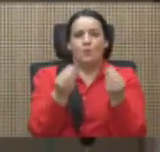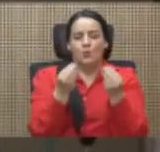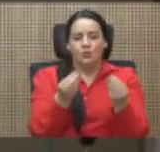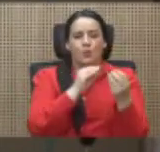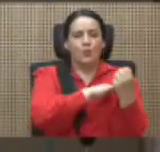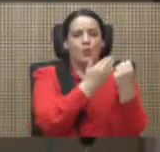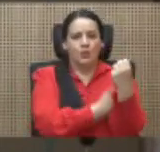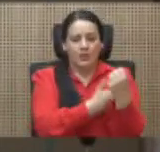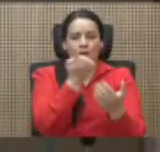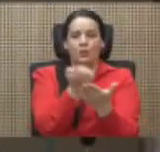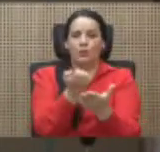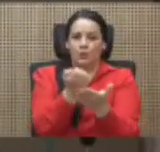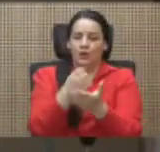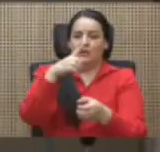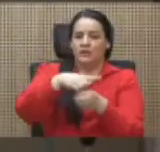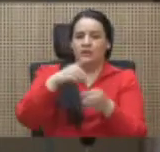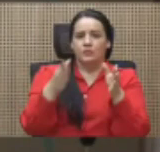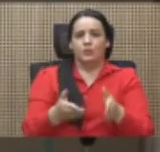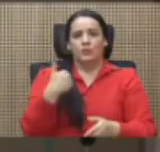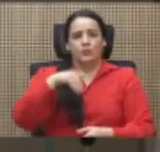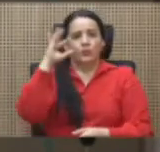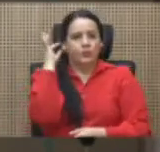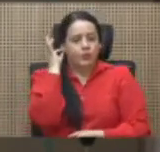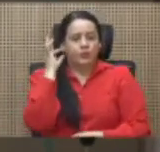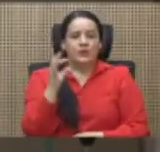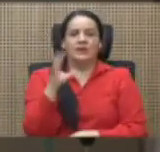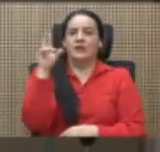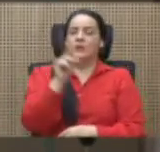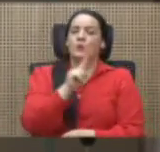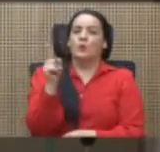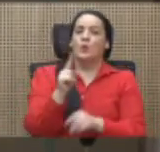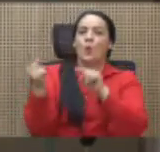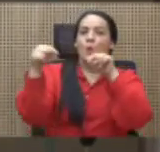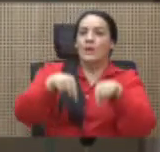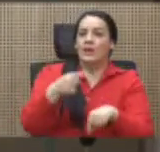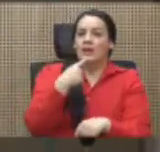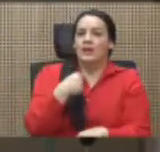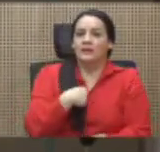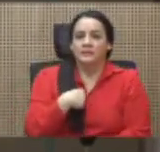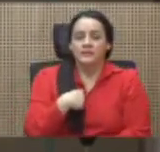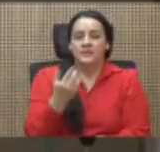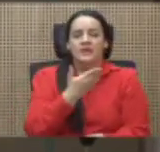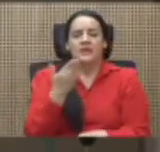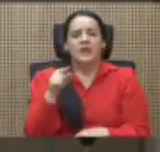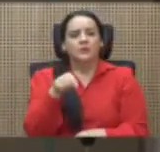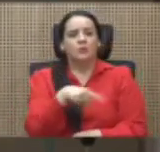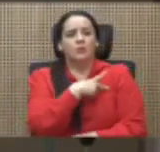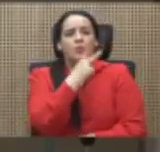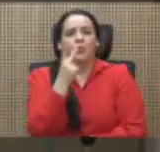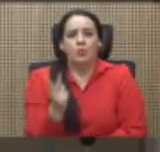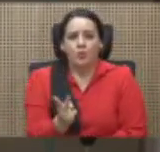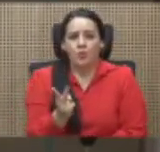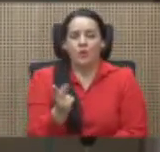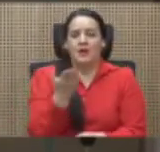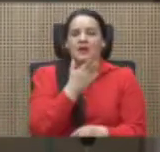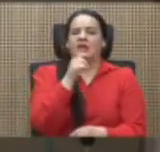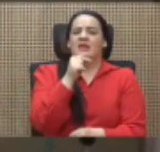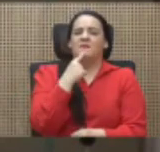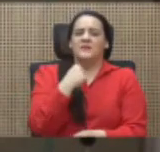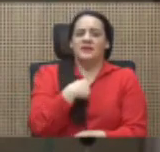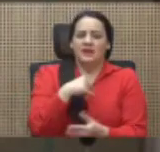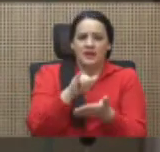económico, diputadas y diputados. Y no me vengan a mí a decir que es voluntario. Quien me diga